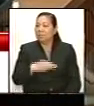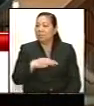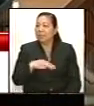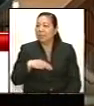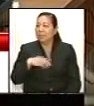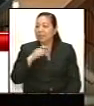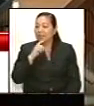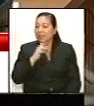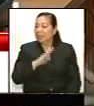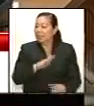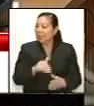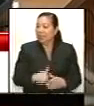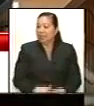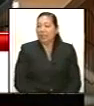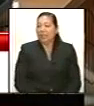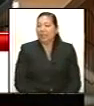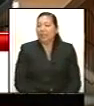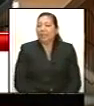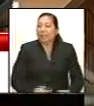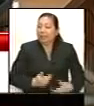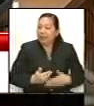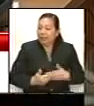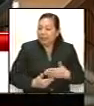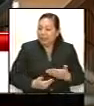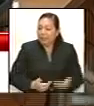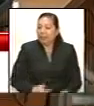Mujer para continuar